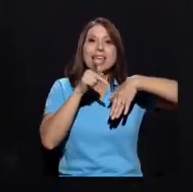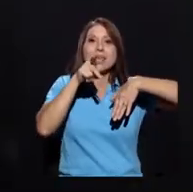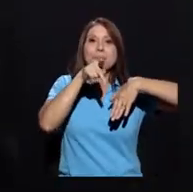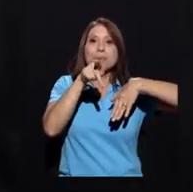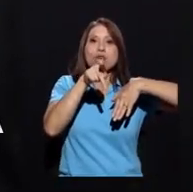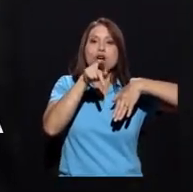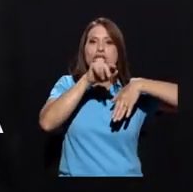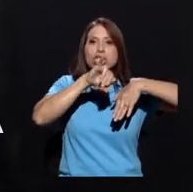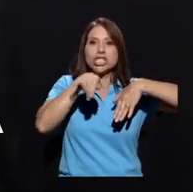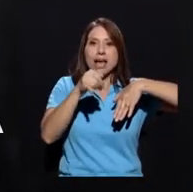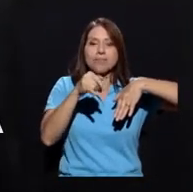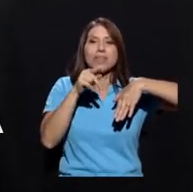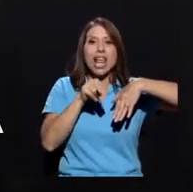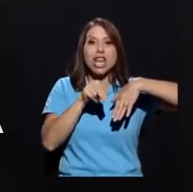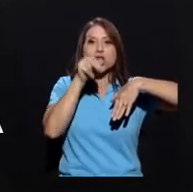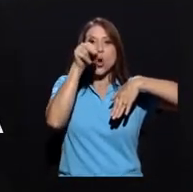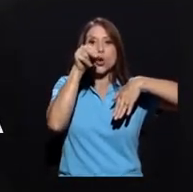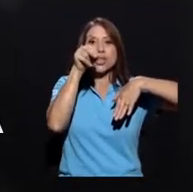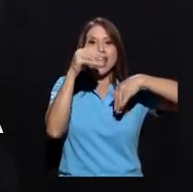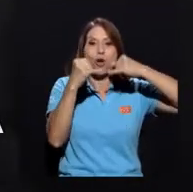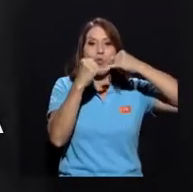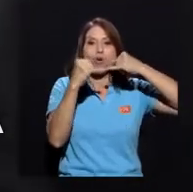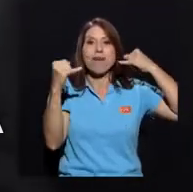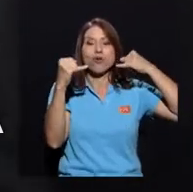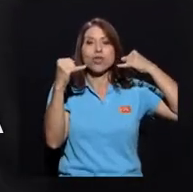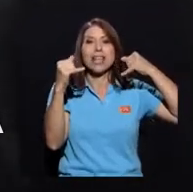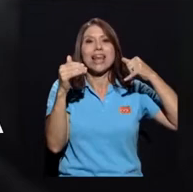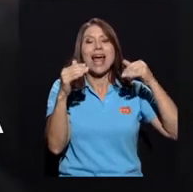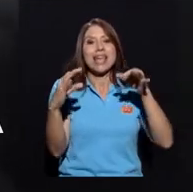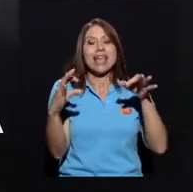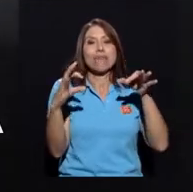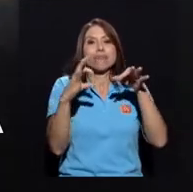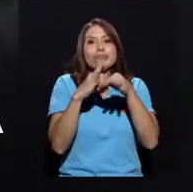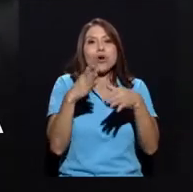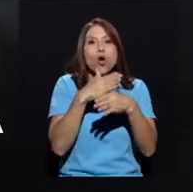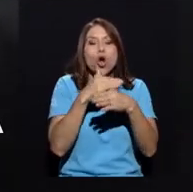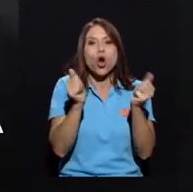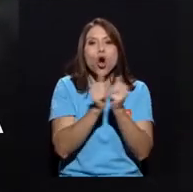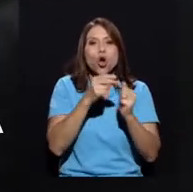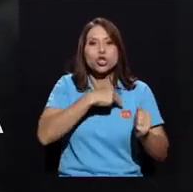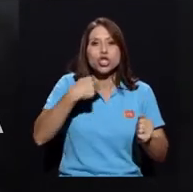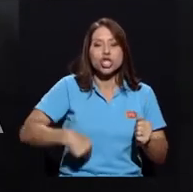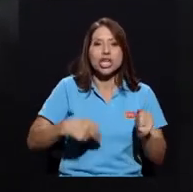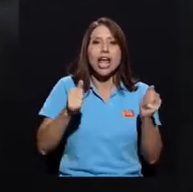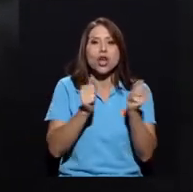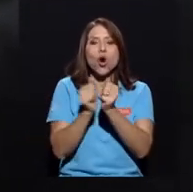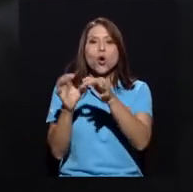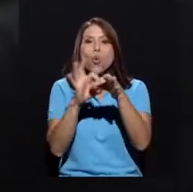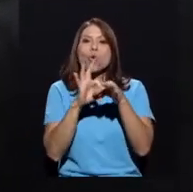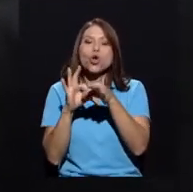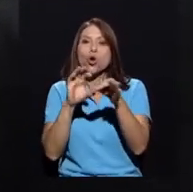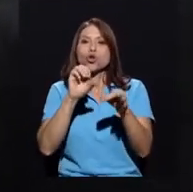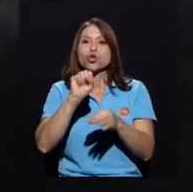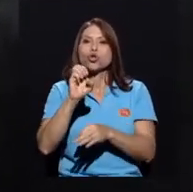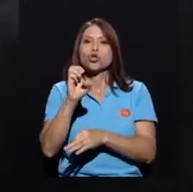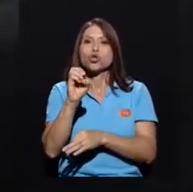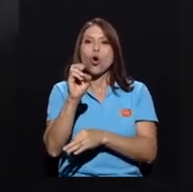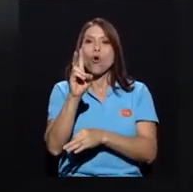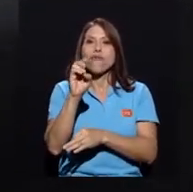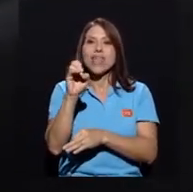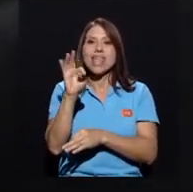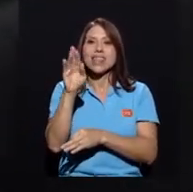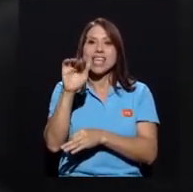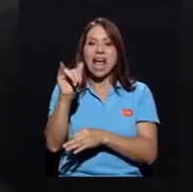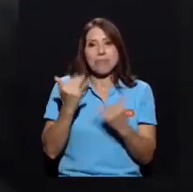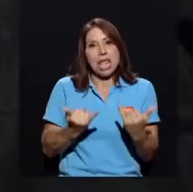el norte, y una frontera común con China y con la Unión Soviética, un poquito muchísimo más pequeña la que corresponde a la Unión Soviética,